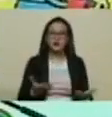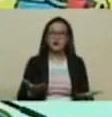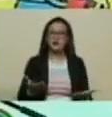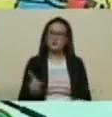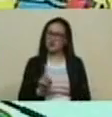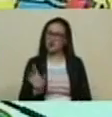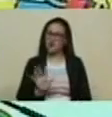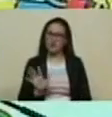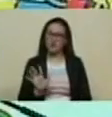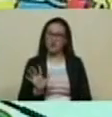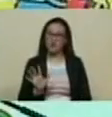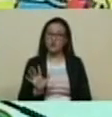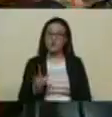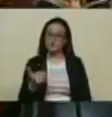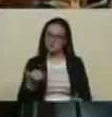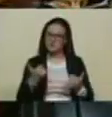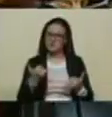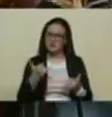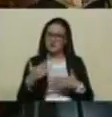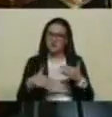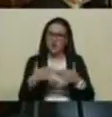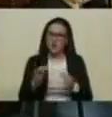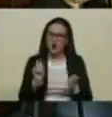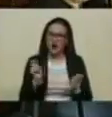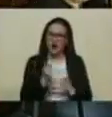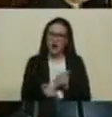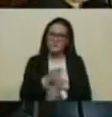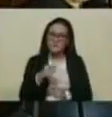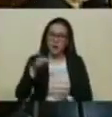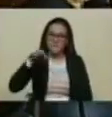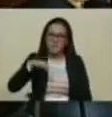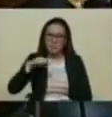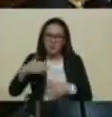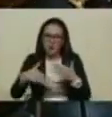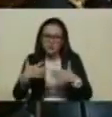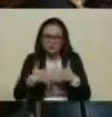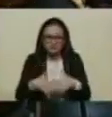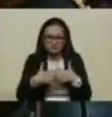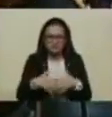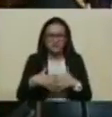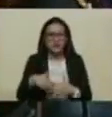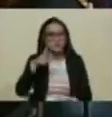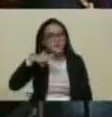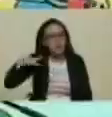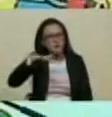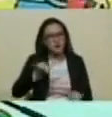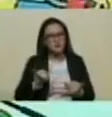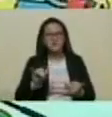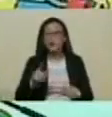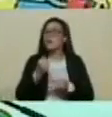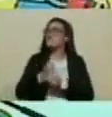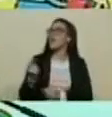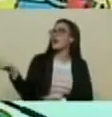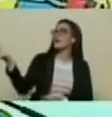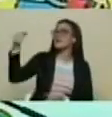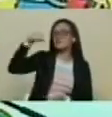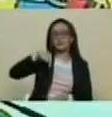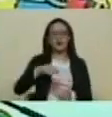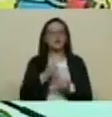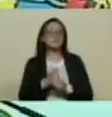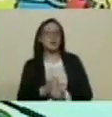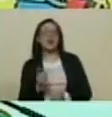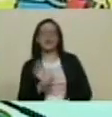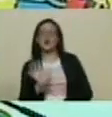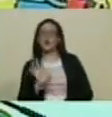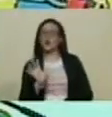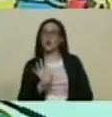No, tenemos que construir un nuevo pueblo productivo, que nadie se siente a esperar que le caiga del cielo su destino,